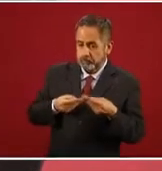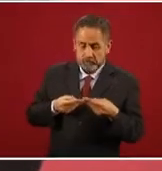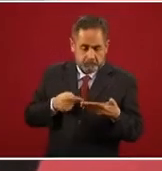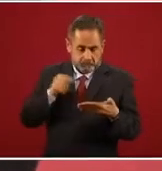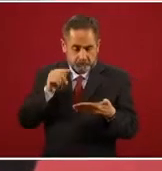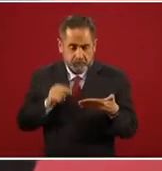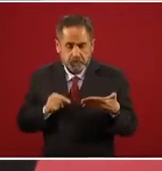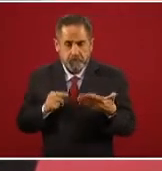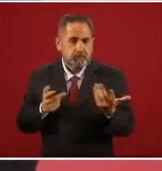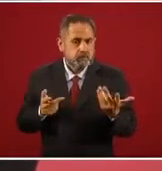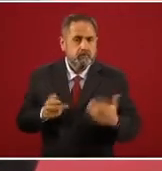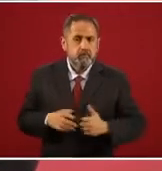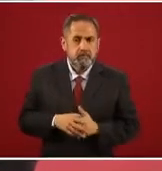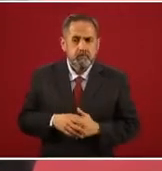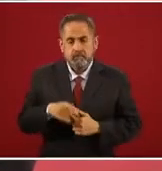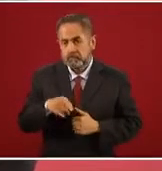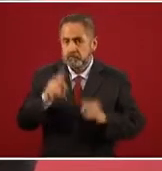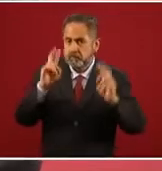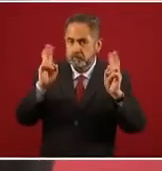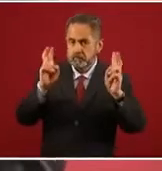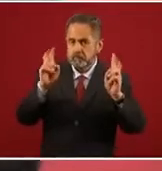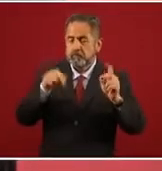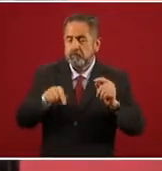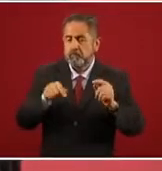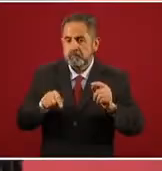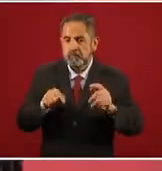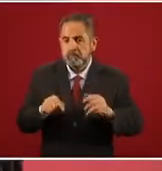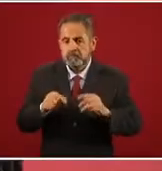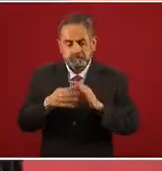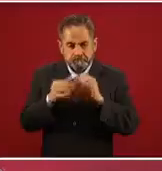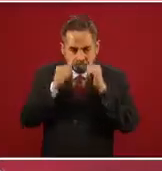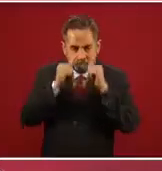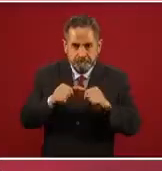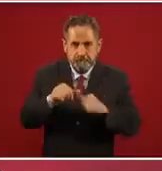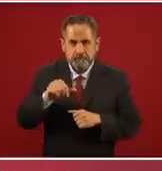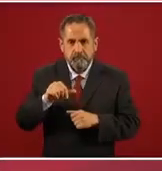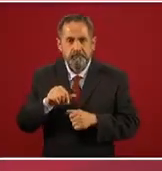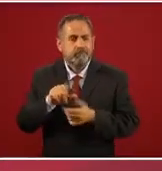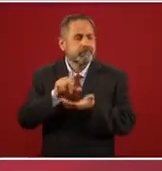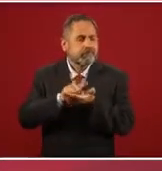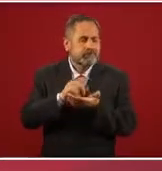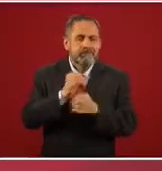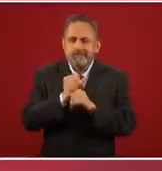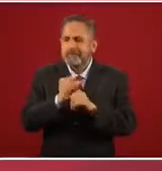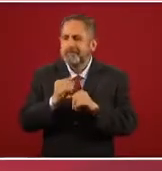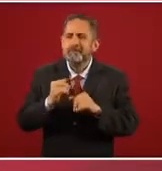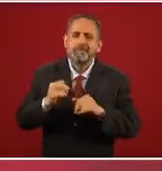porque es un tema que se está tratando en las redes sociales